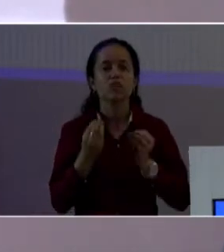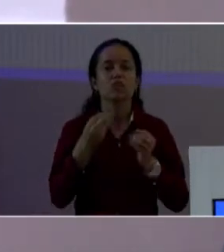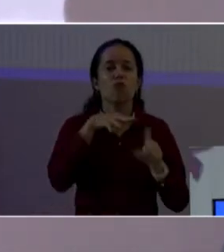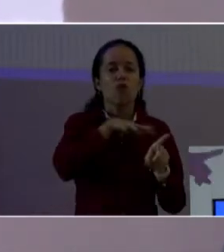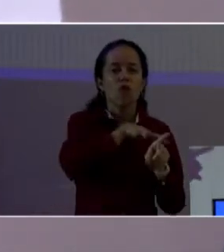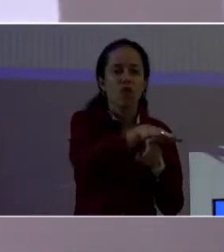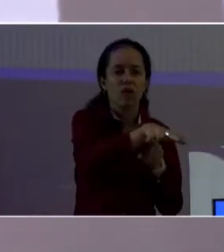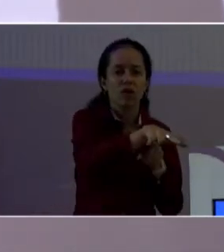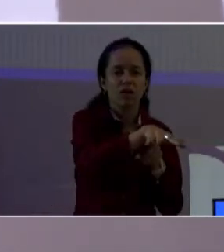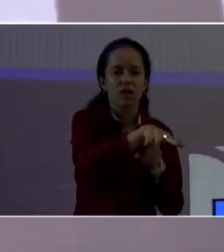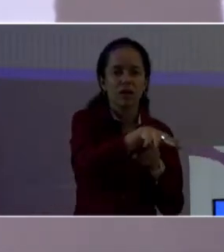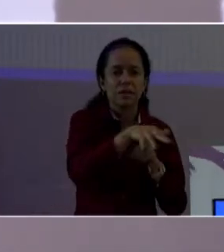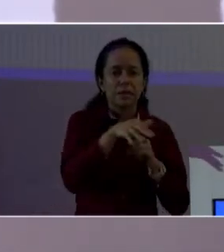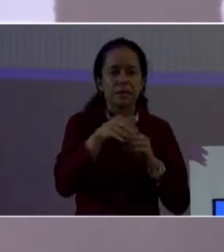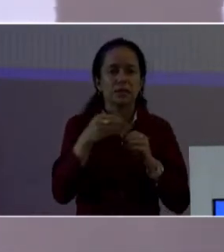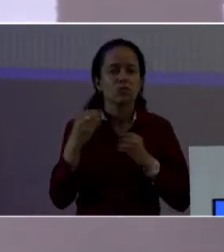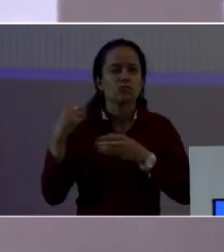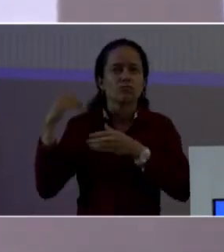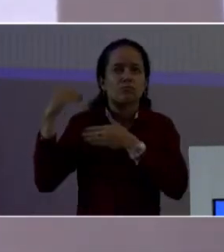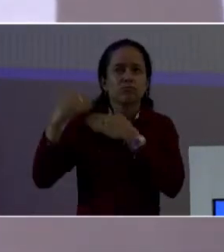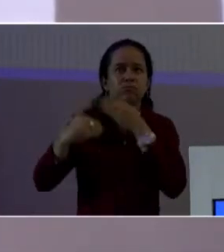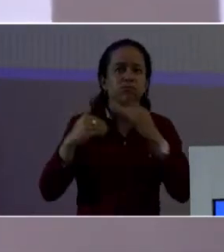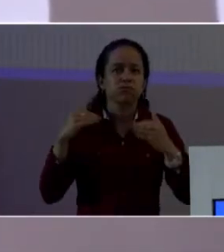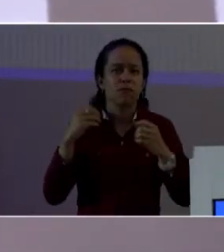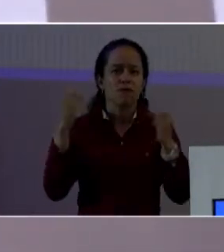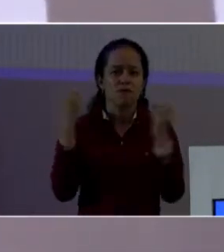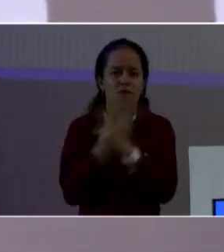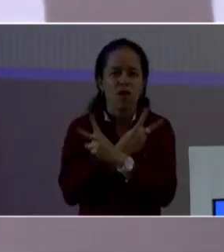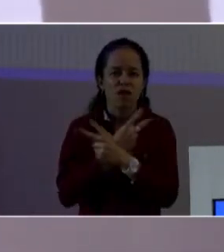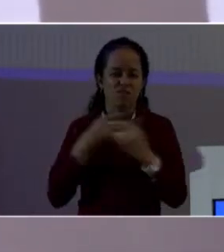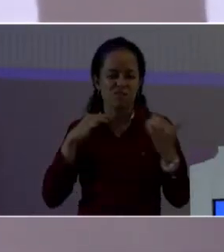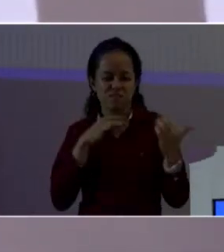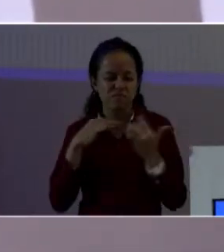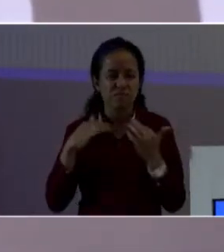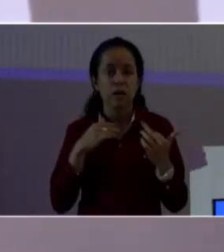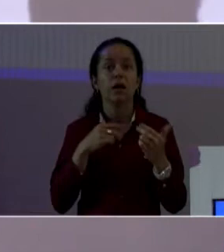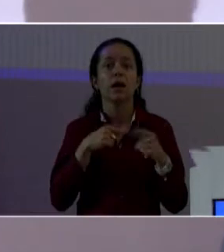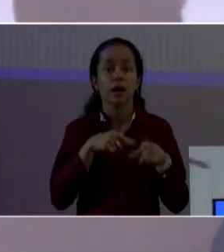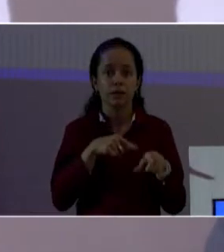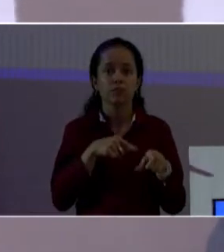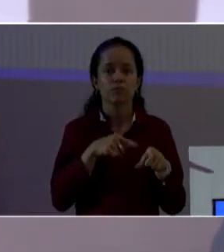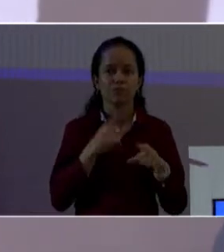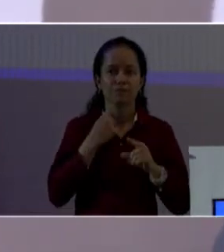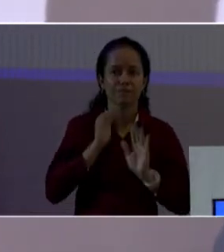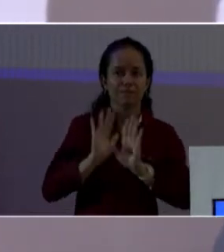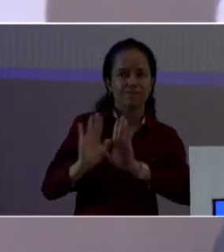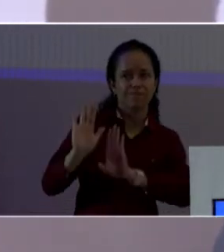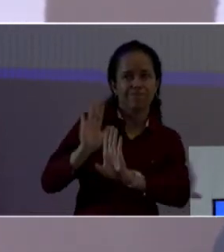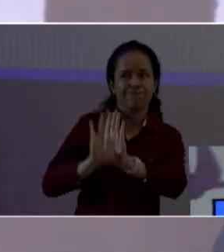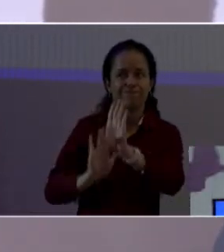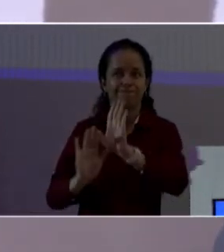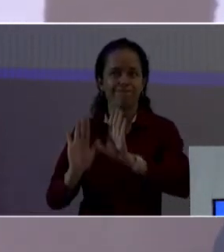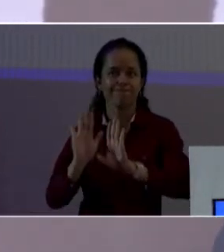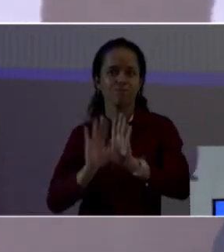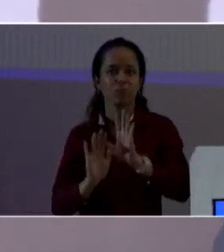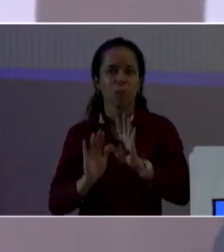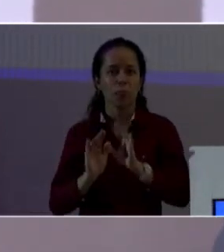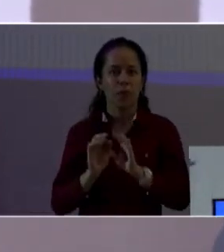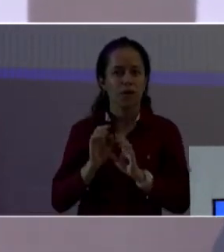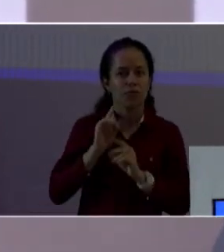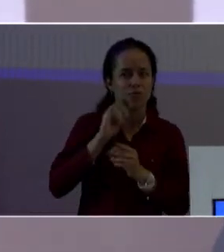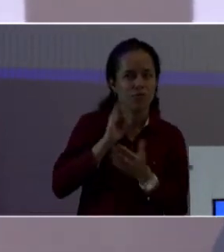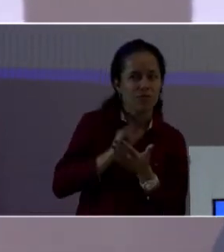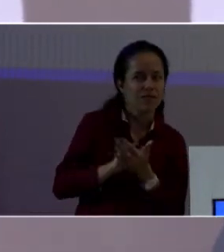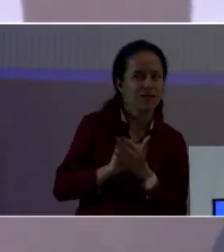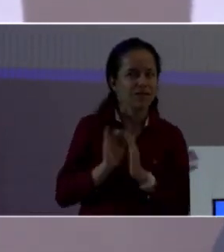afectadas profundamente por los ciclos de violencia, donde hay una desconfianza y una ruptura del tejido social